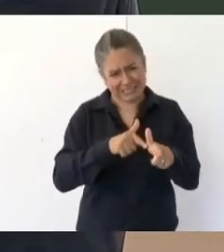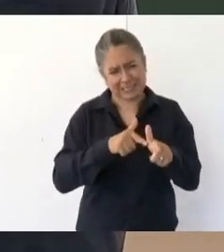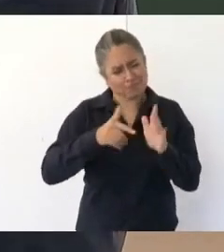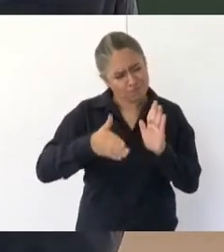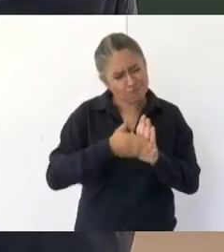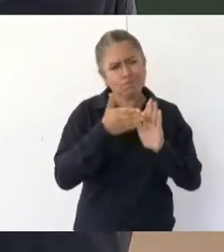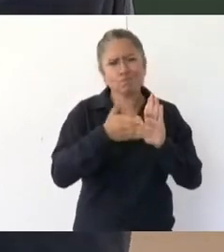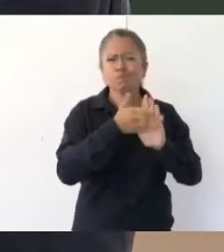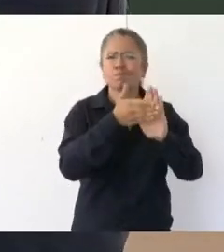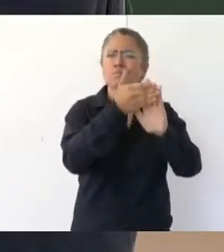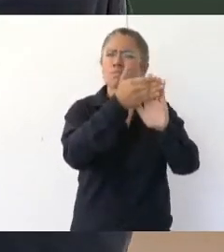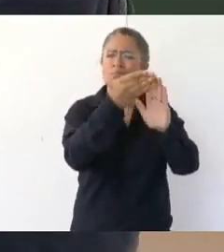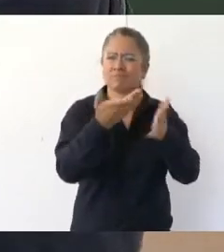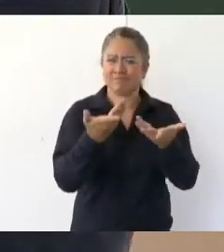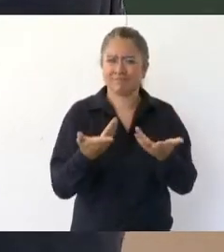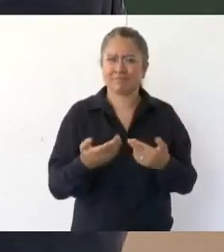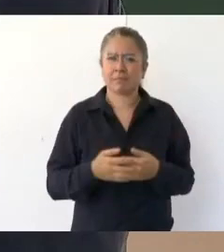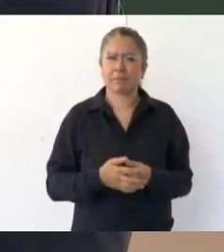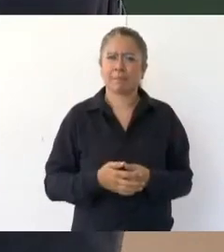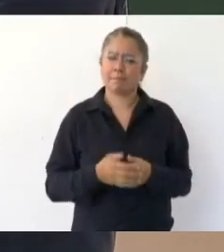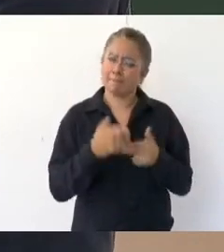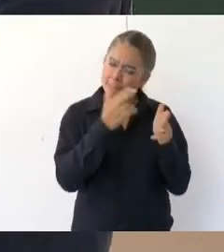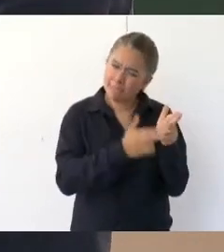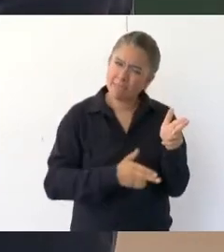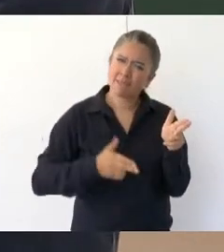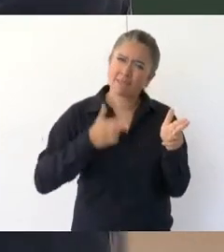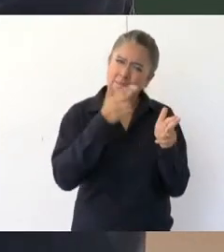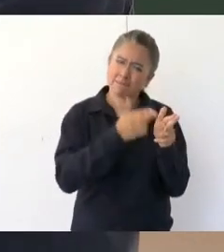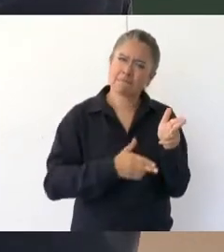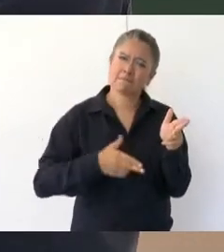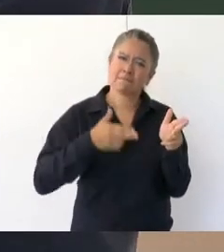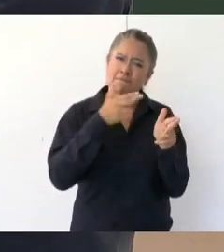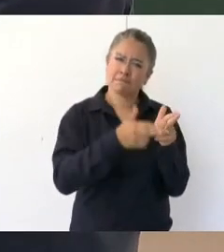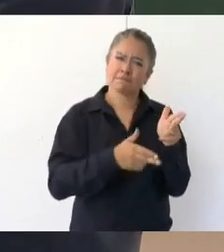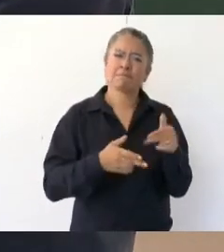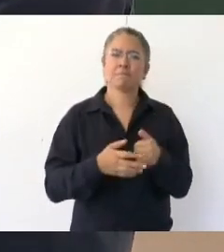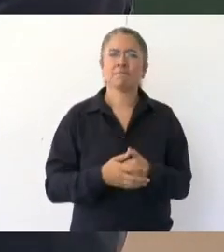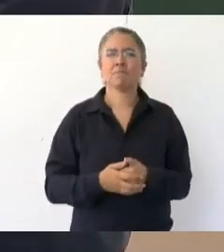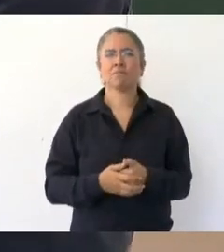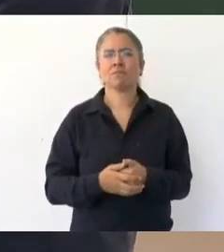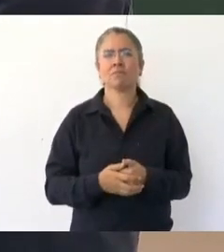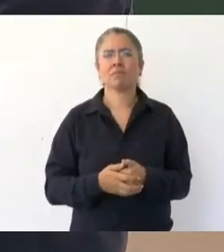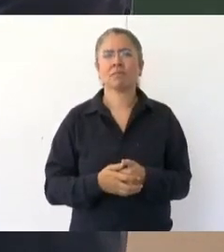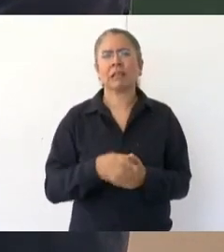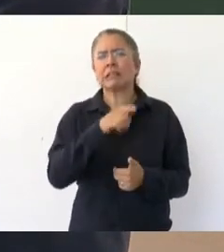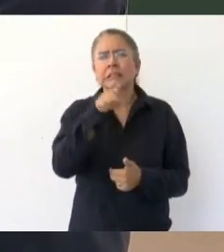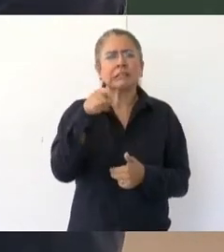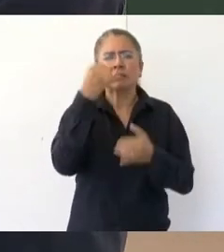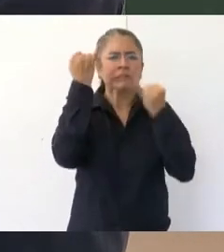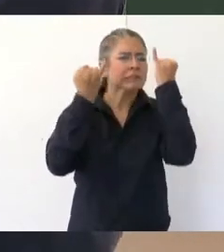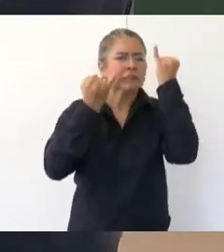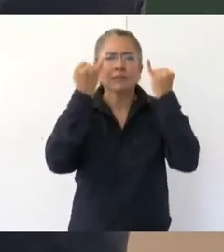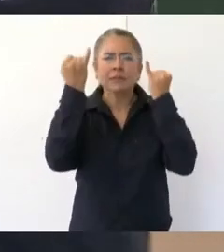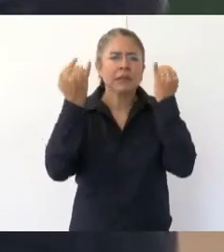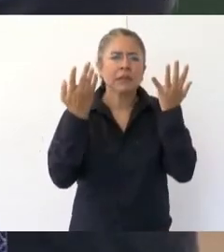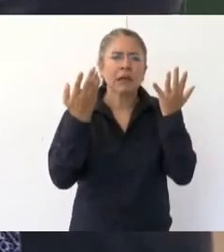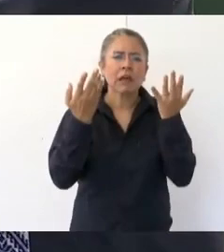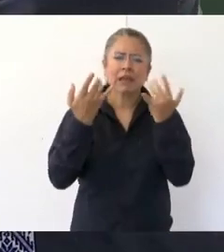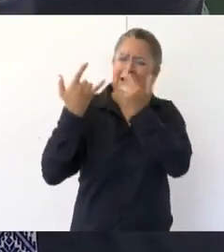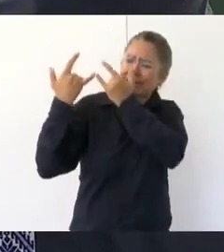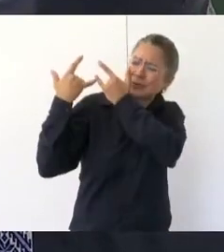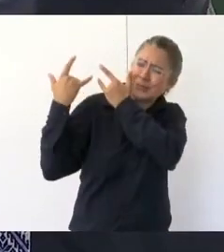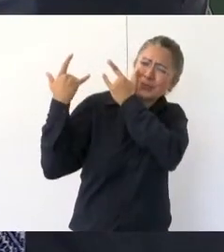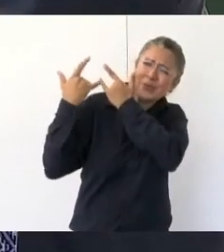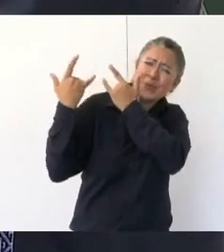construyendo el ferrocarril. Imagínense lo que fue la historia de